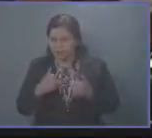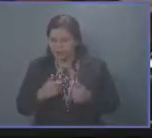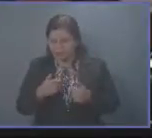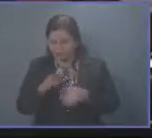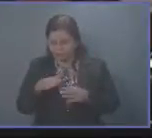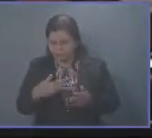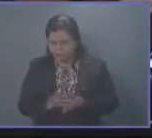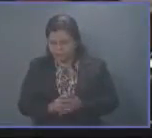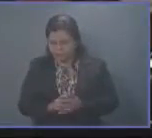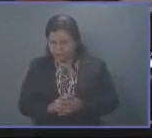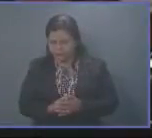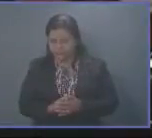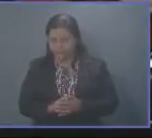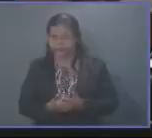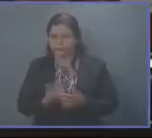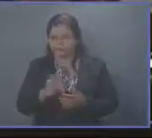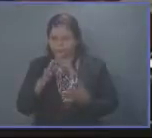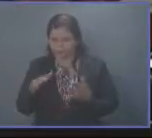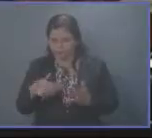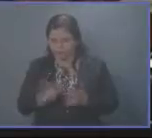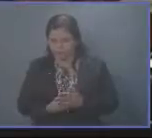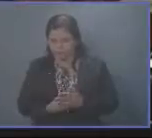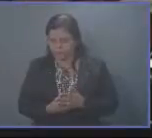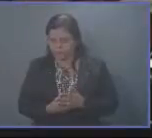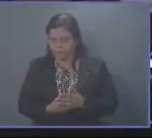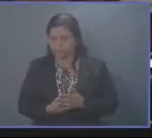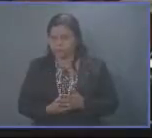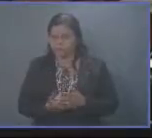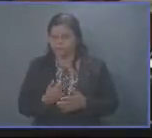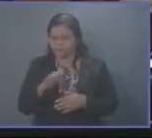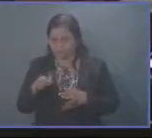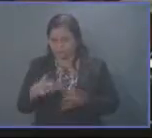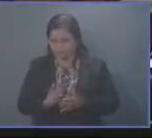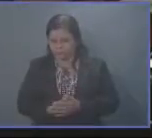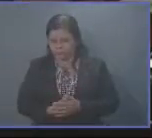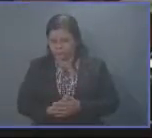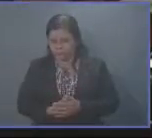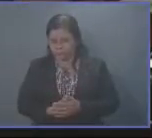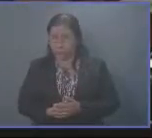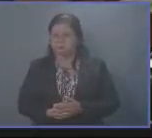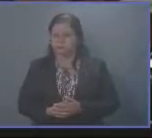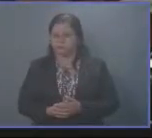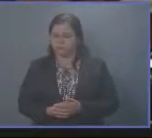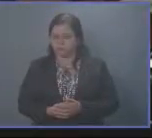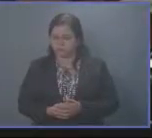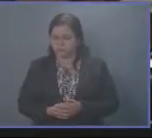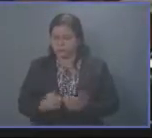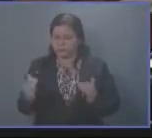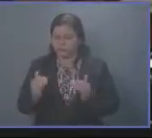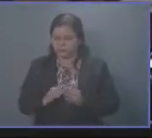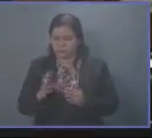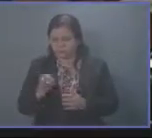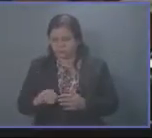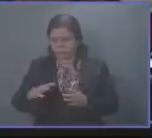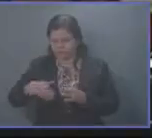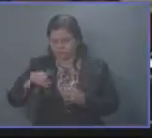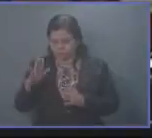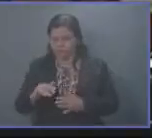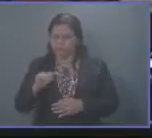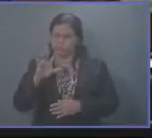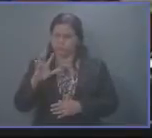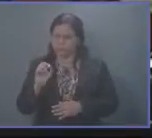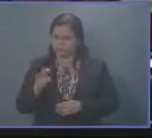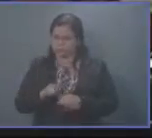el mismo se cobrará únicamente si el monto de capital de la cuota en mora es igual o mayor a